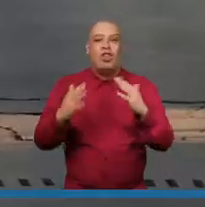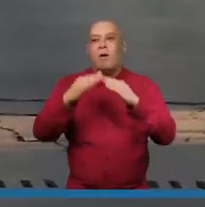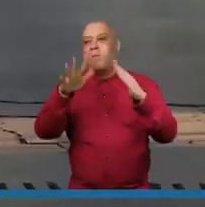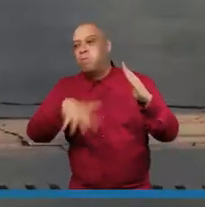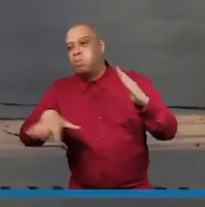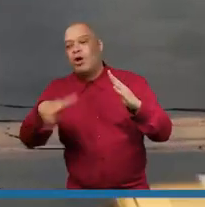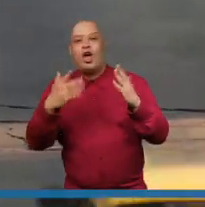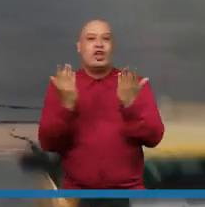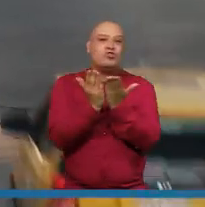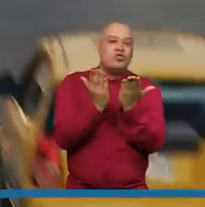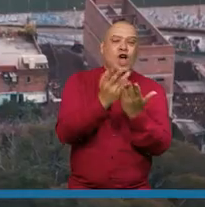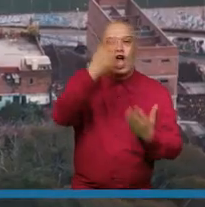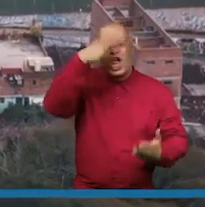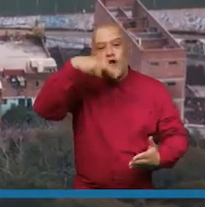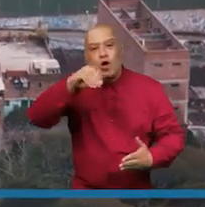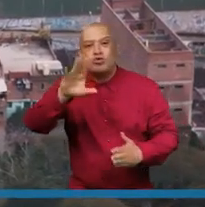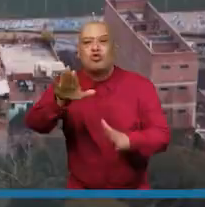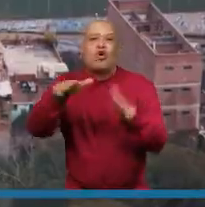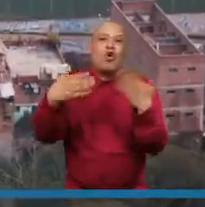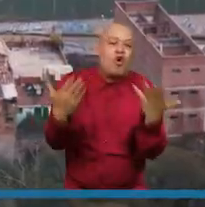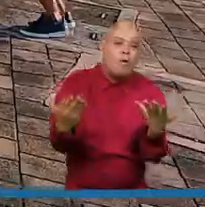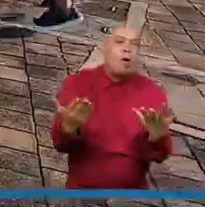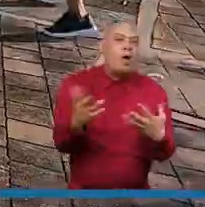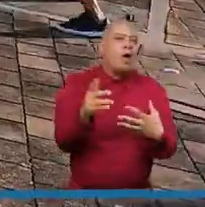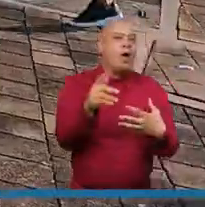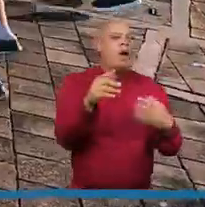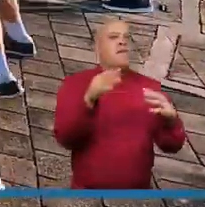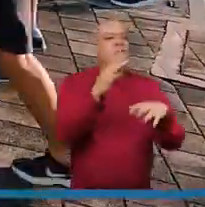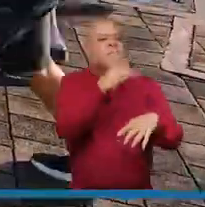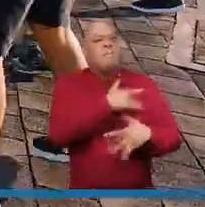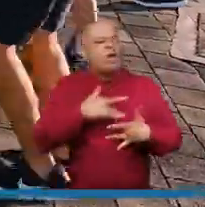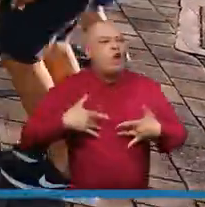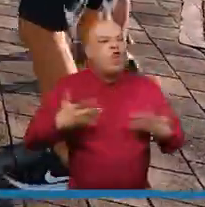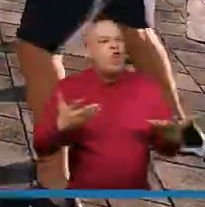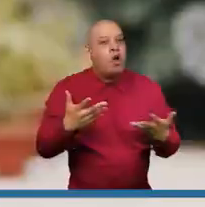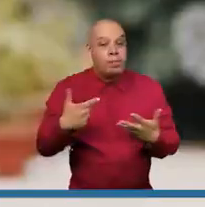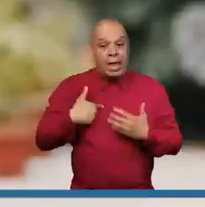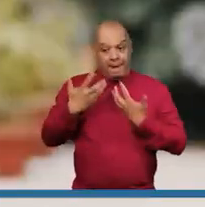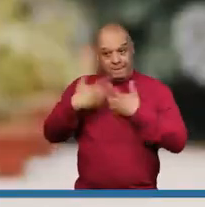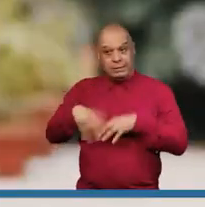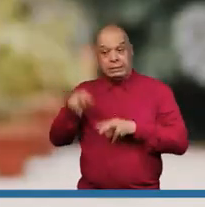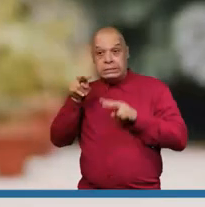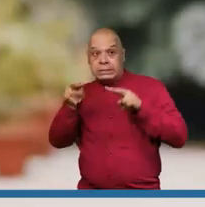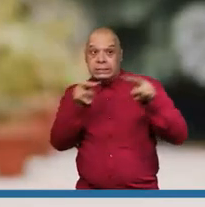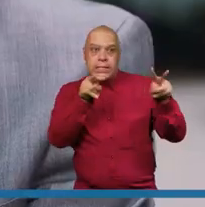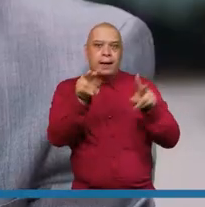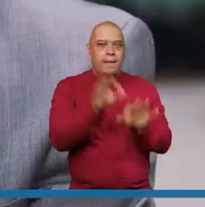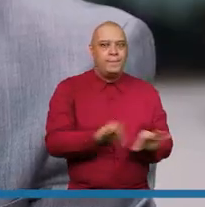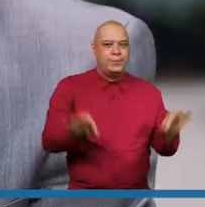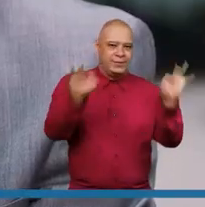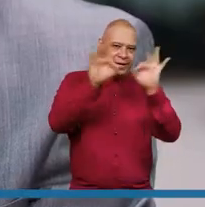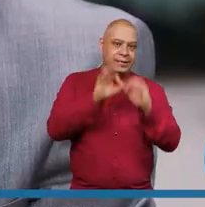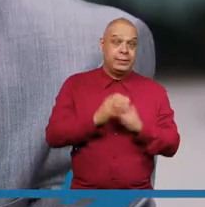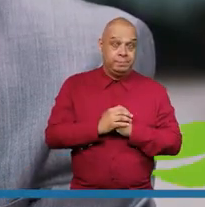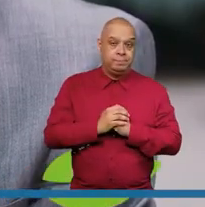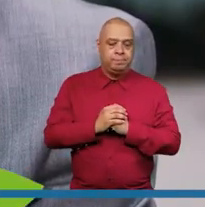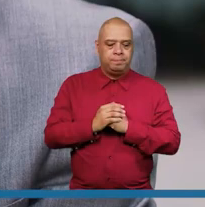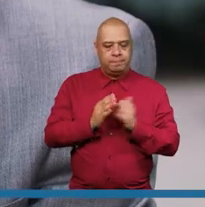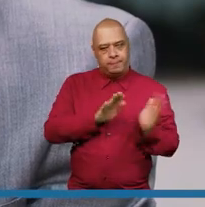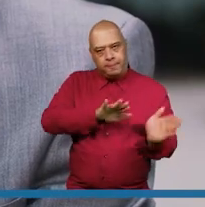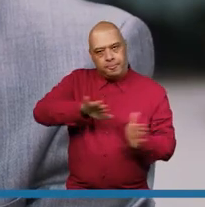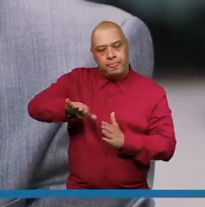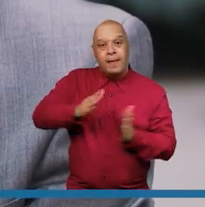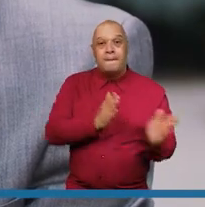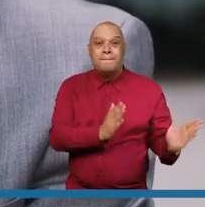y ocupados de dónde viven, cómo viven, dónde estudian los hijos, ¿dónde se atienden médicamente? Planes que incorporen a